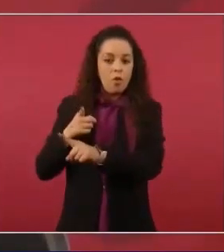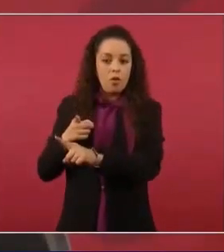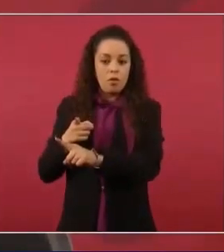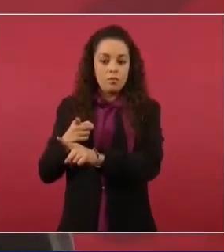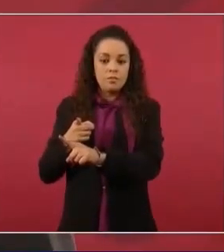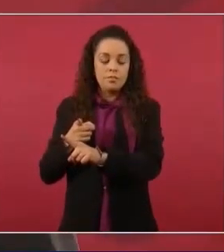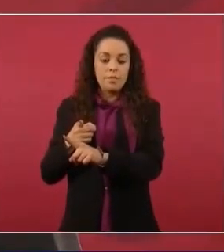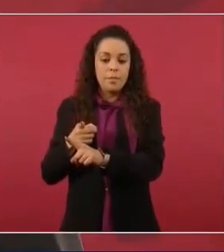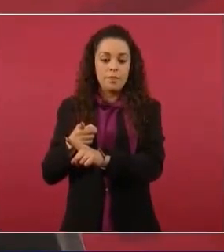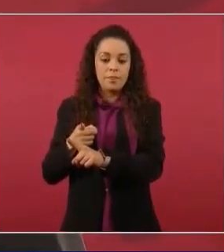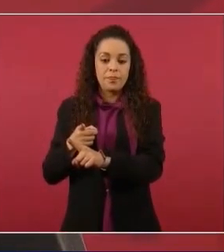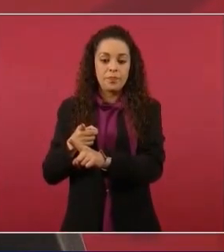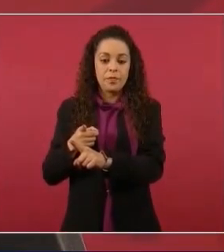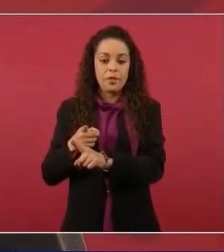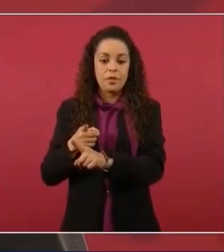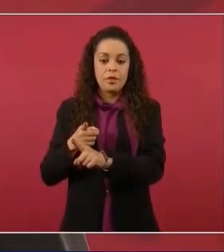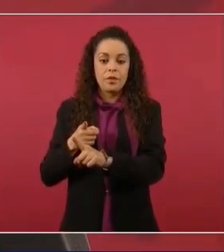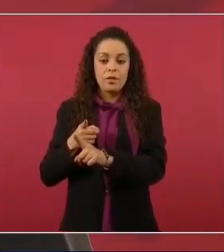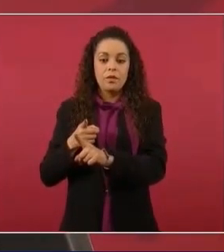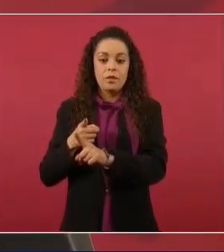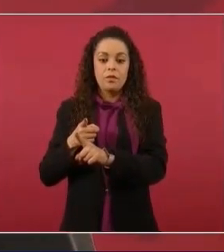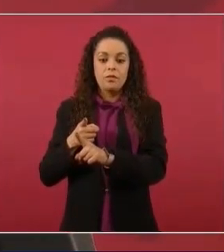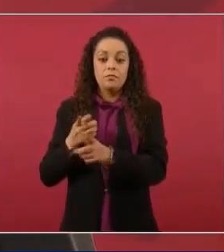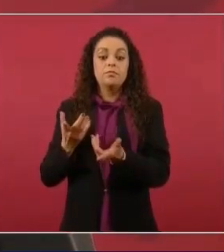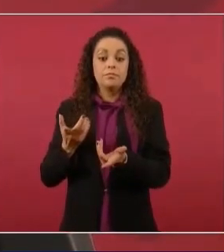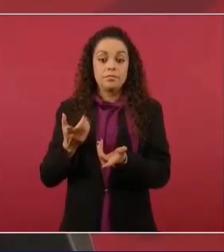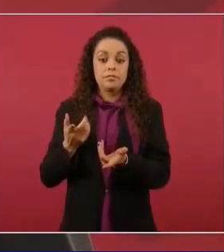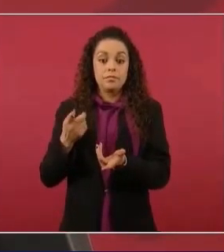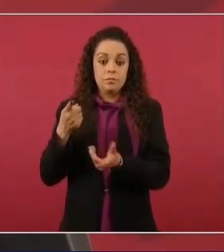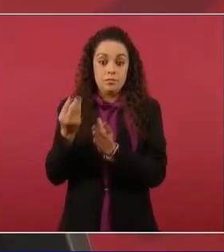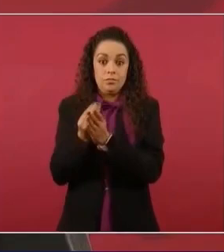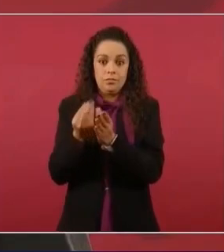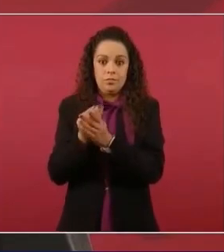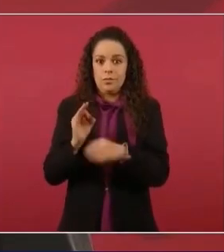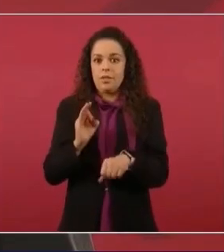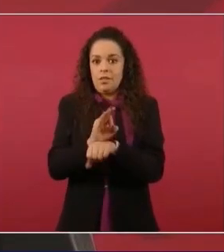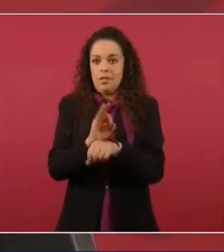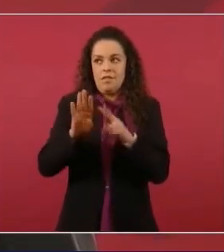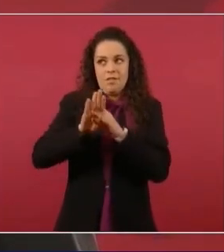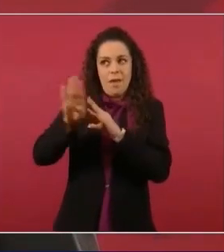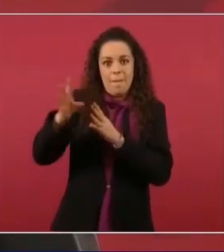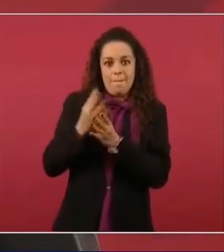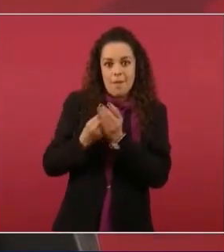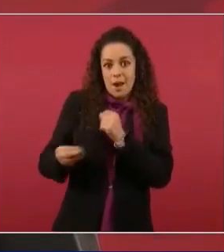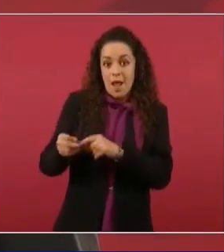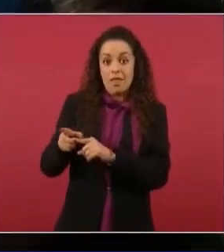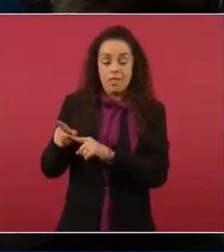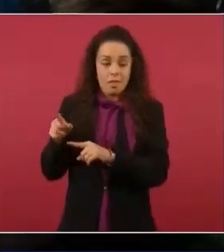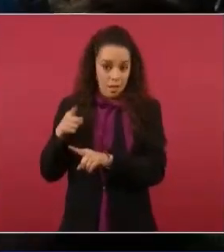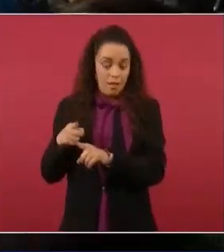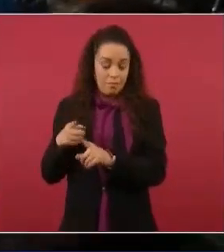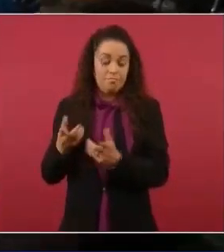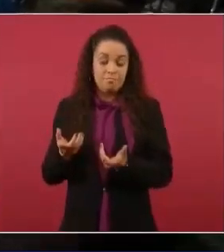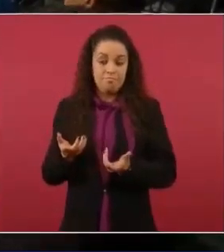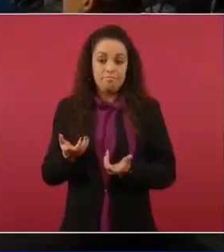en los hechos una Procuraduría de Defensa del Migrante,